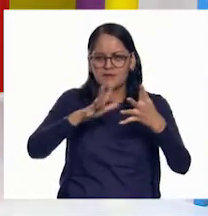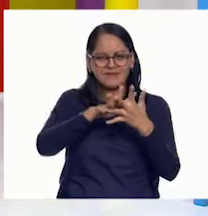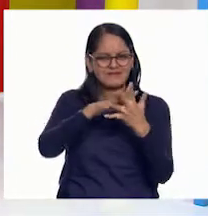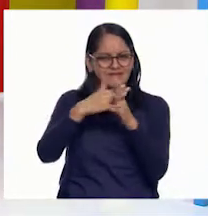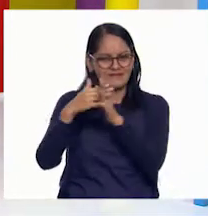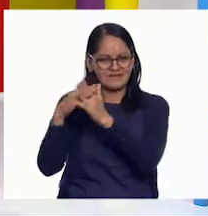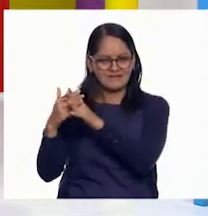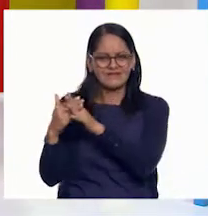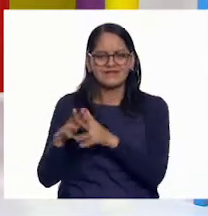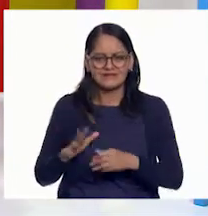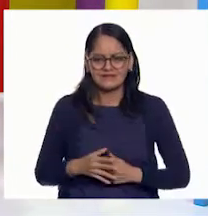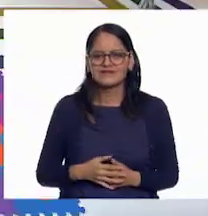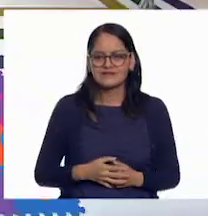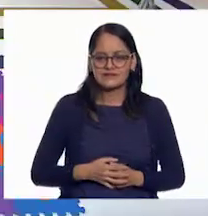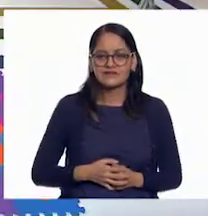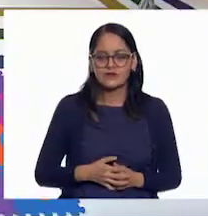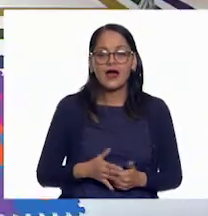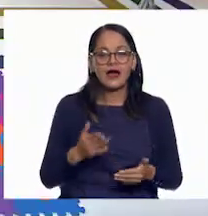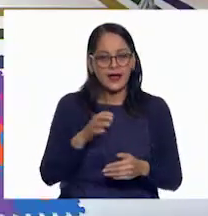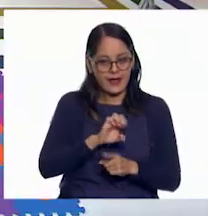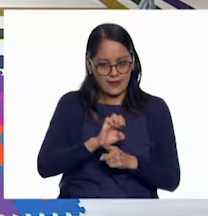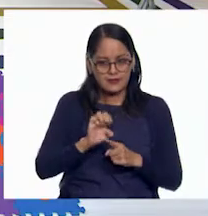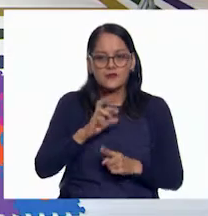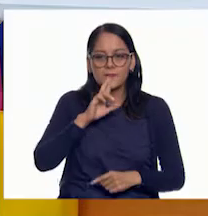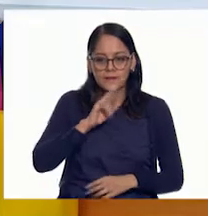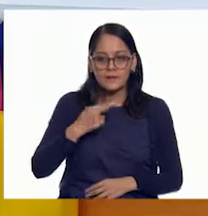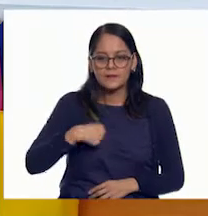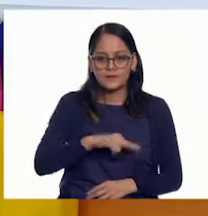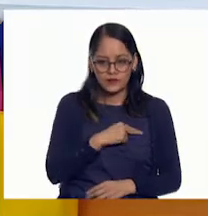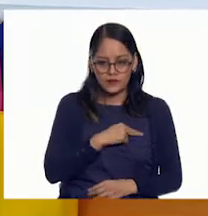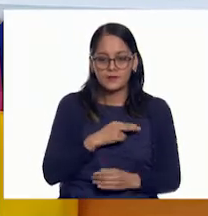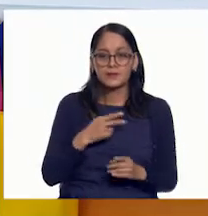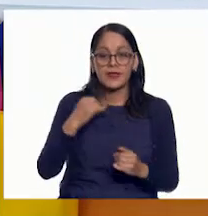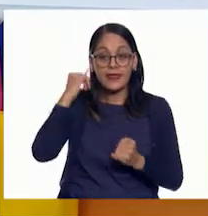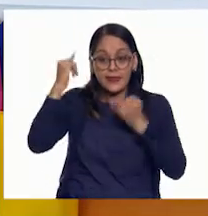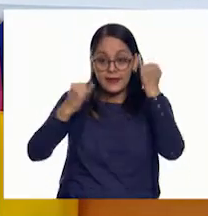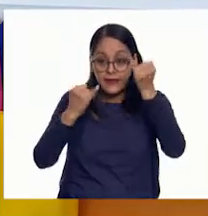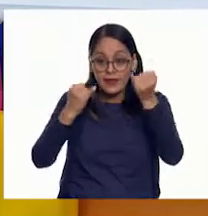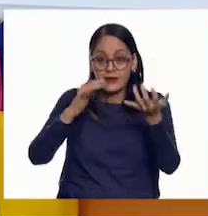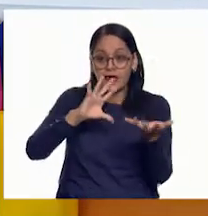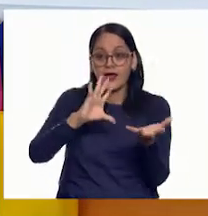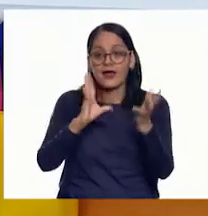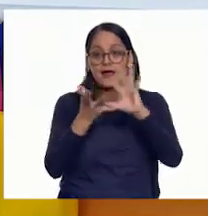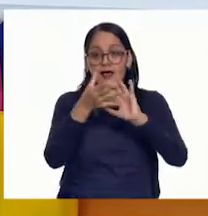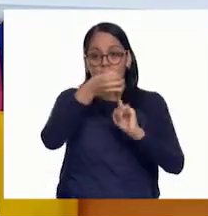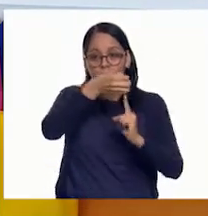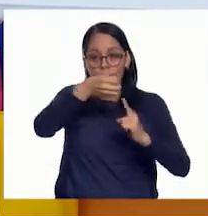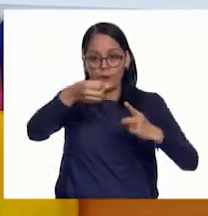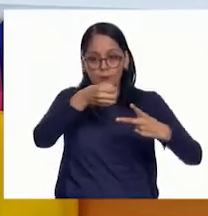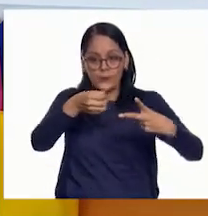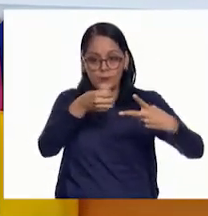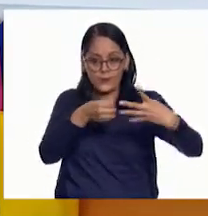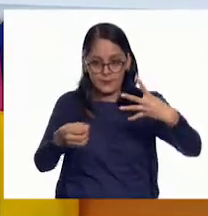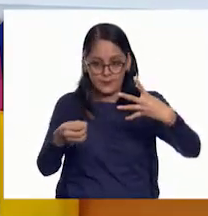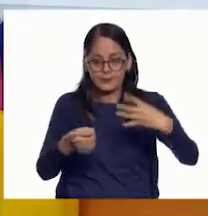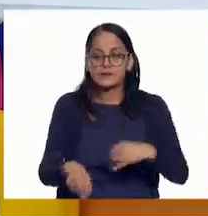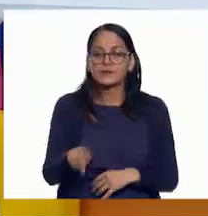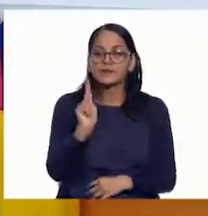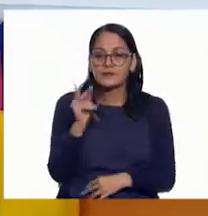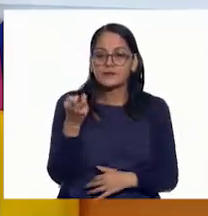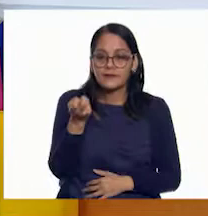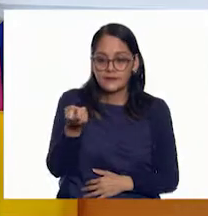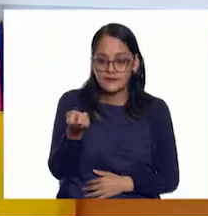es. Y entonces tenemos que dar orden a nuestras ideas. Pero esto es parte del trabajo que